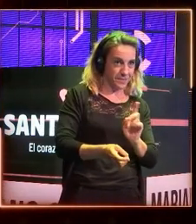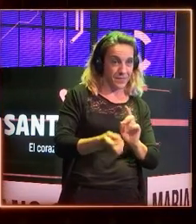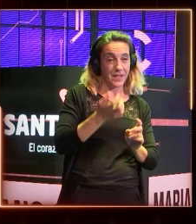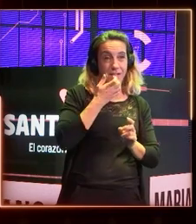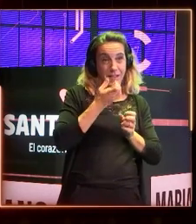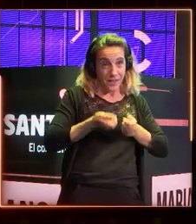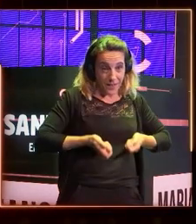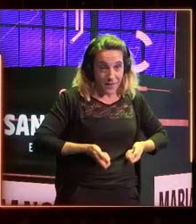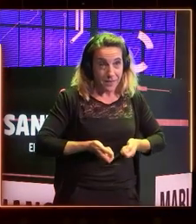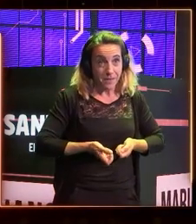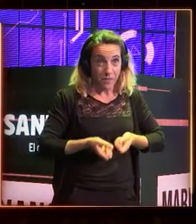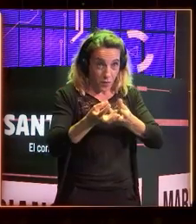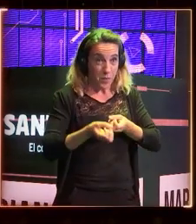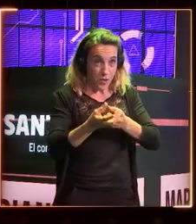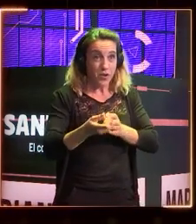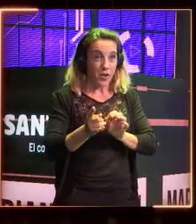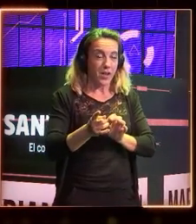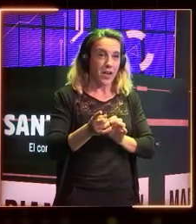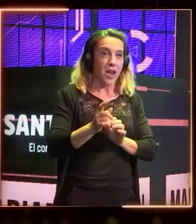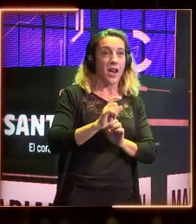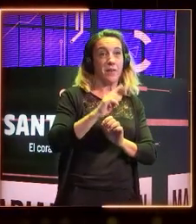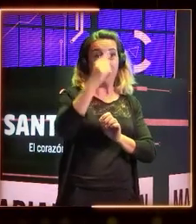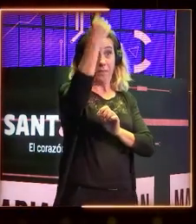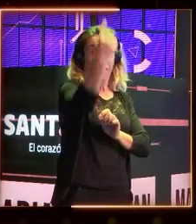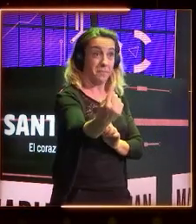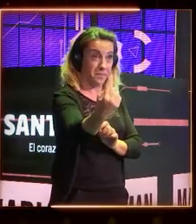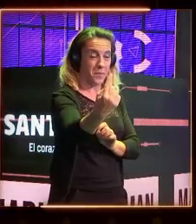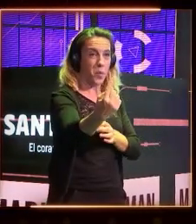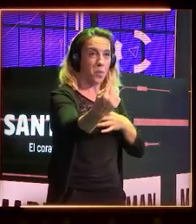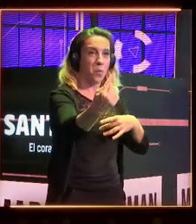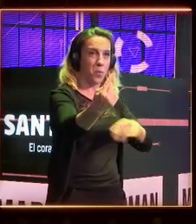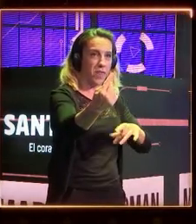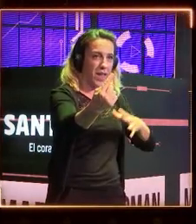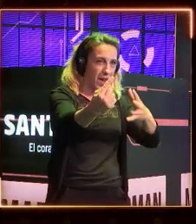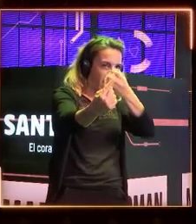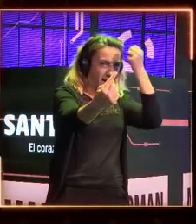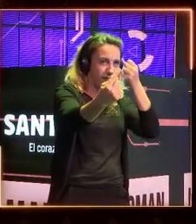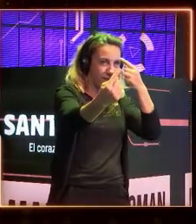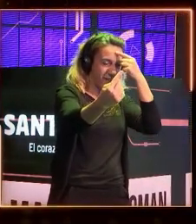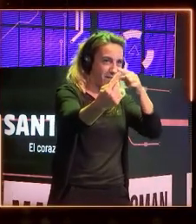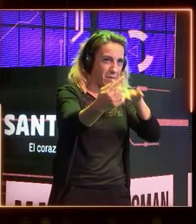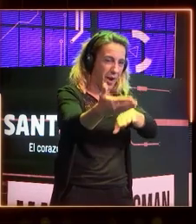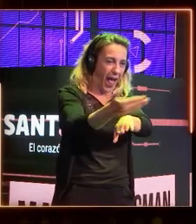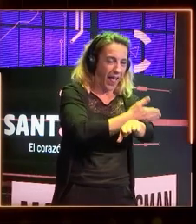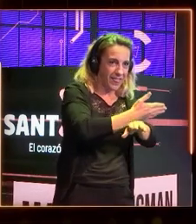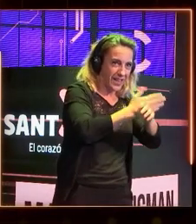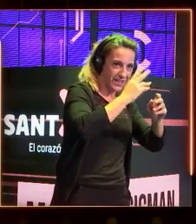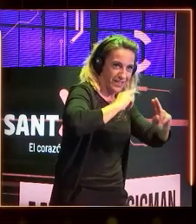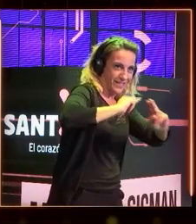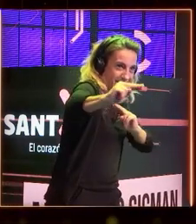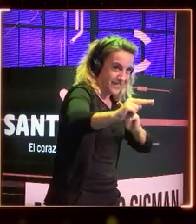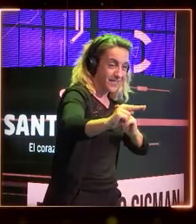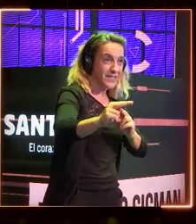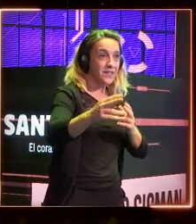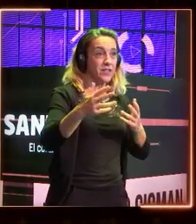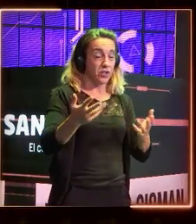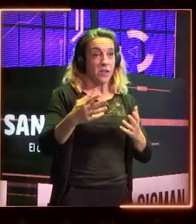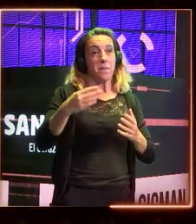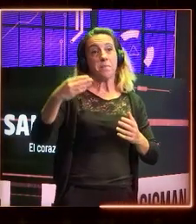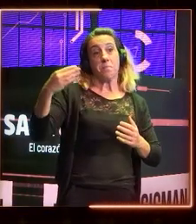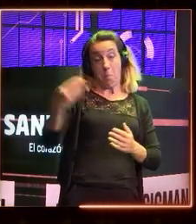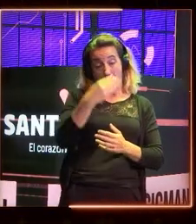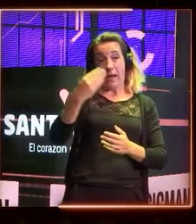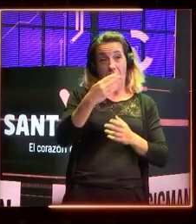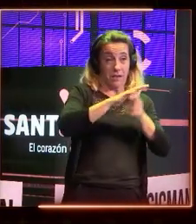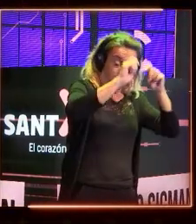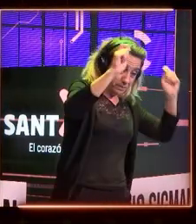información el otro va a salir antes de que el saque y puede leer el saque Y anticiparse esa situación y como agasi perdón como Becker era un